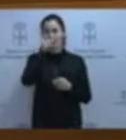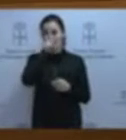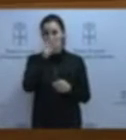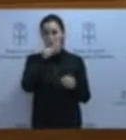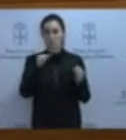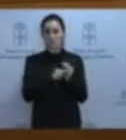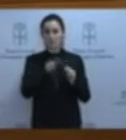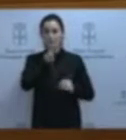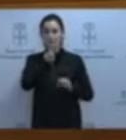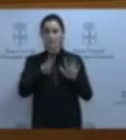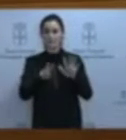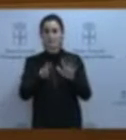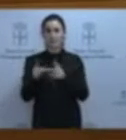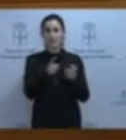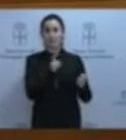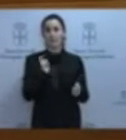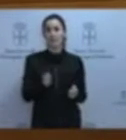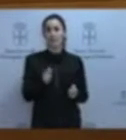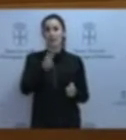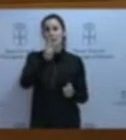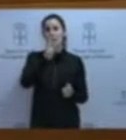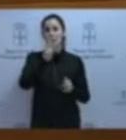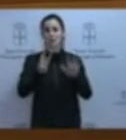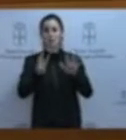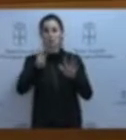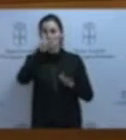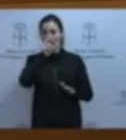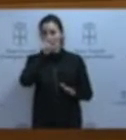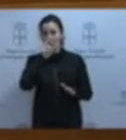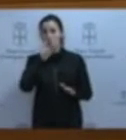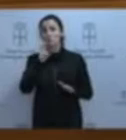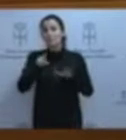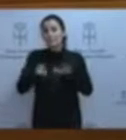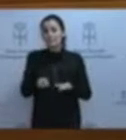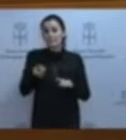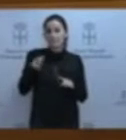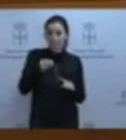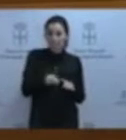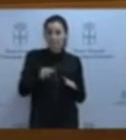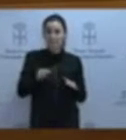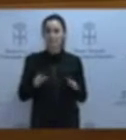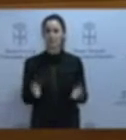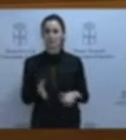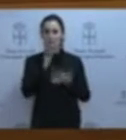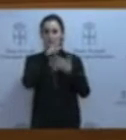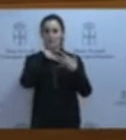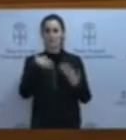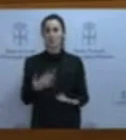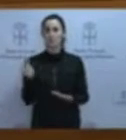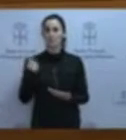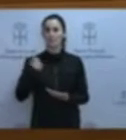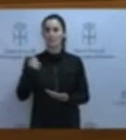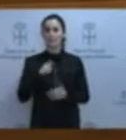2027 se necesitará haber cotizado 38 años y 6 meses. En la actualidad, recibir la